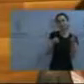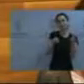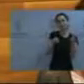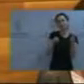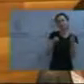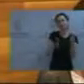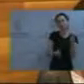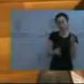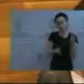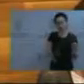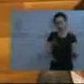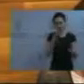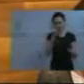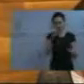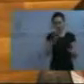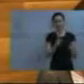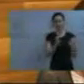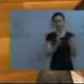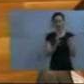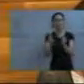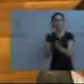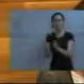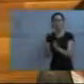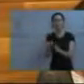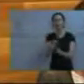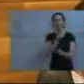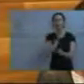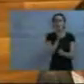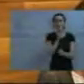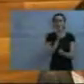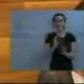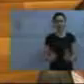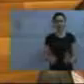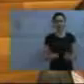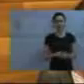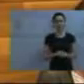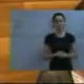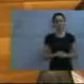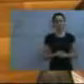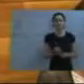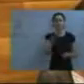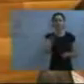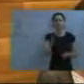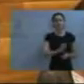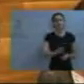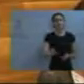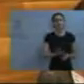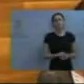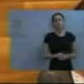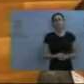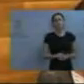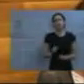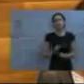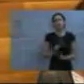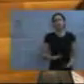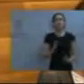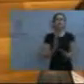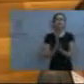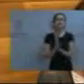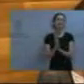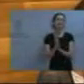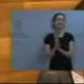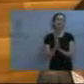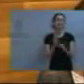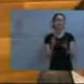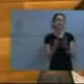ejemplo. La realidad de algunas adjudicaciones, y lo digo sin acritud, no es esa. Recaen siempre sobre los mismos licitadores y